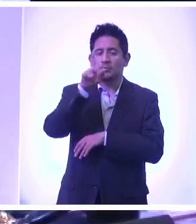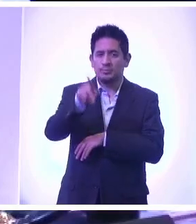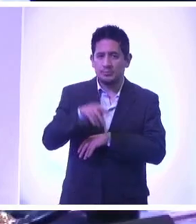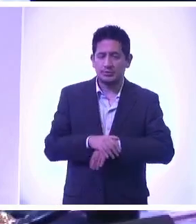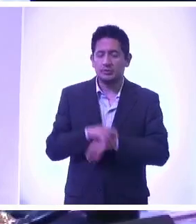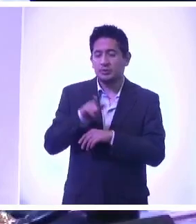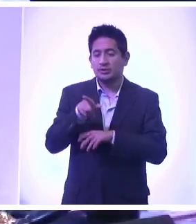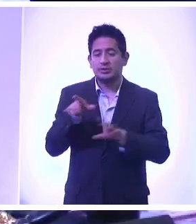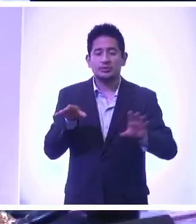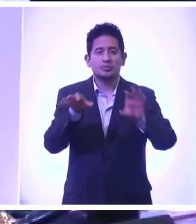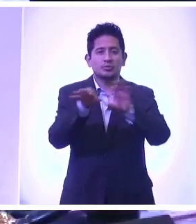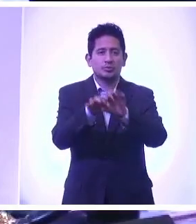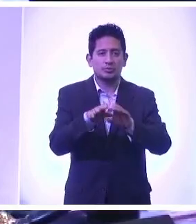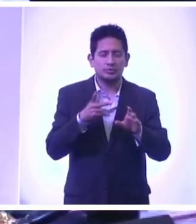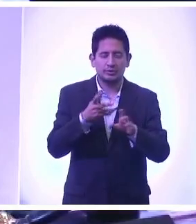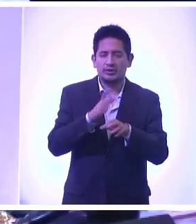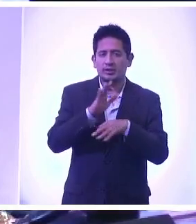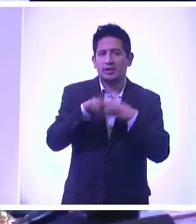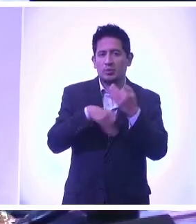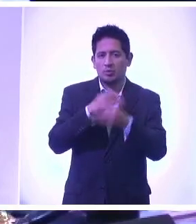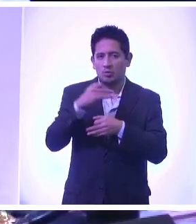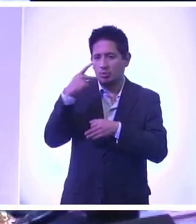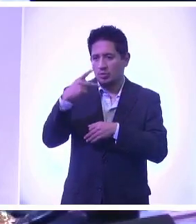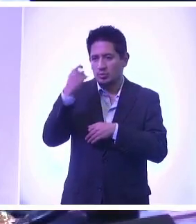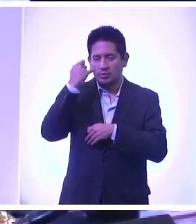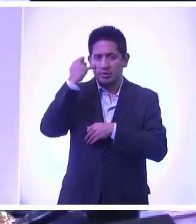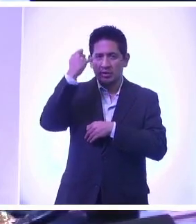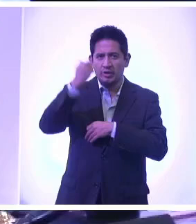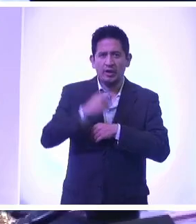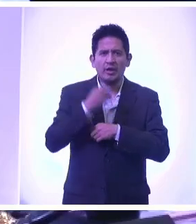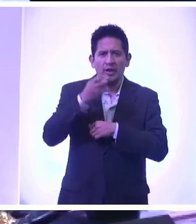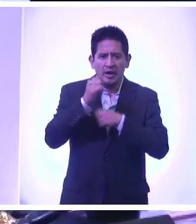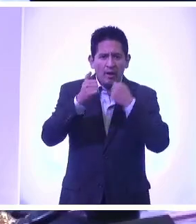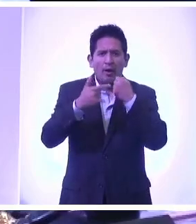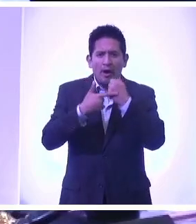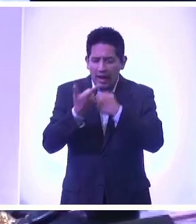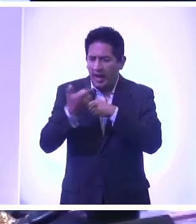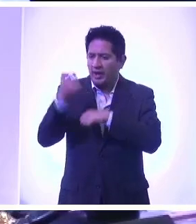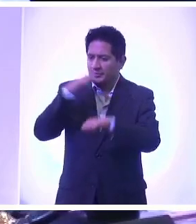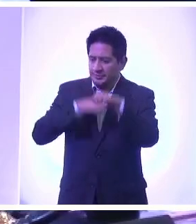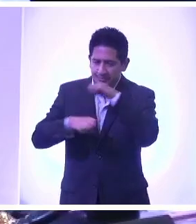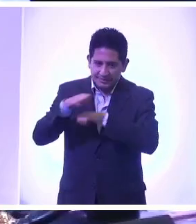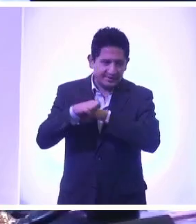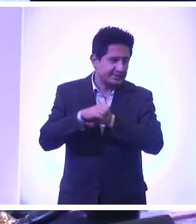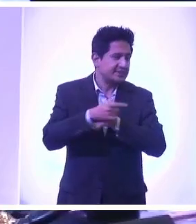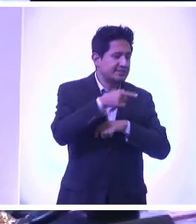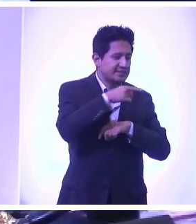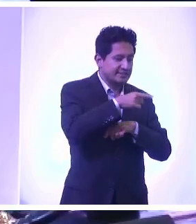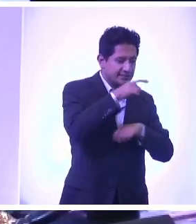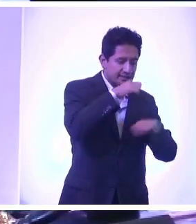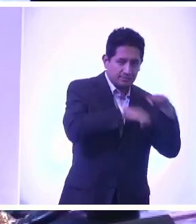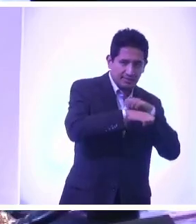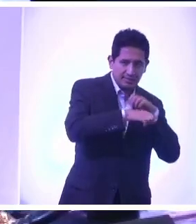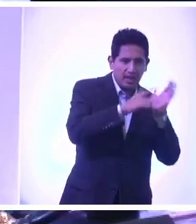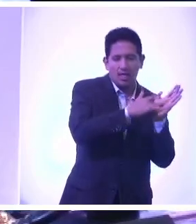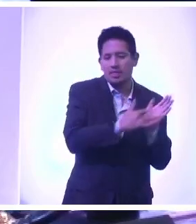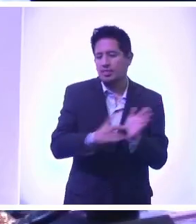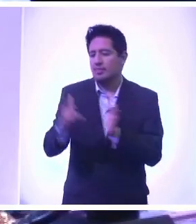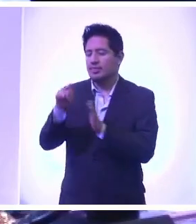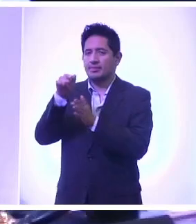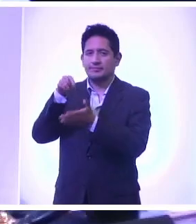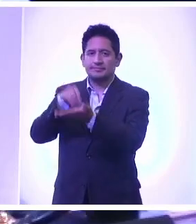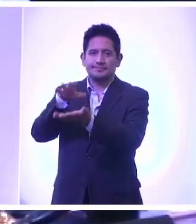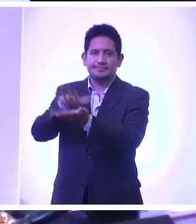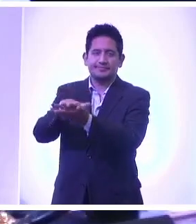municipios estados y a nivel nacional evidentemente es una visión empresarial que fue llevada del sector empresarial al sector